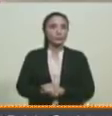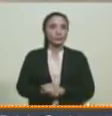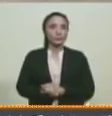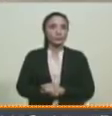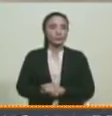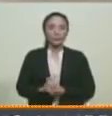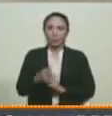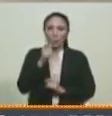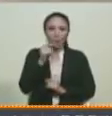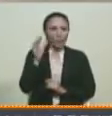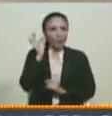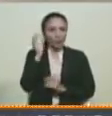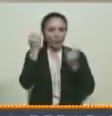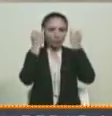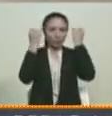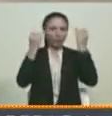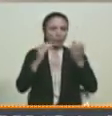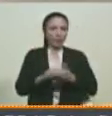Hombres, mujeres, capacitados.